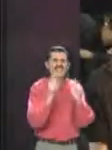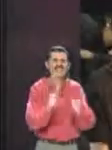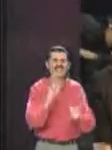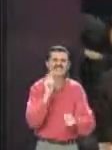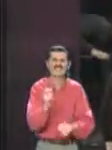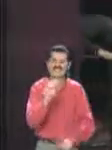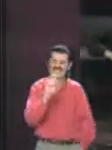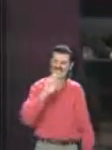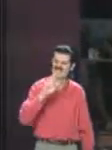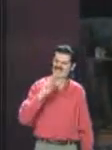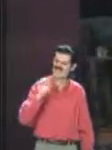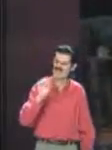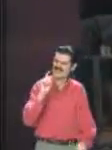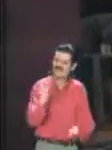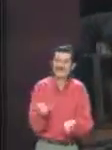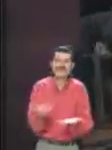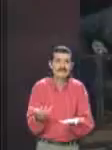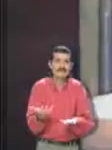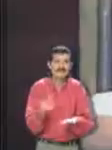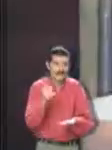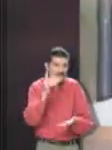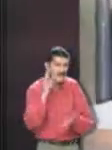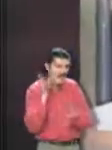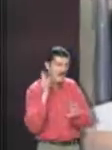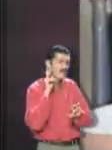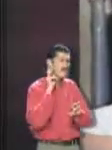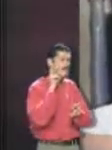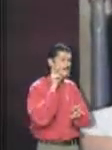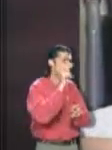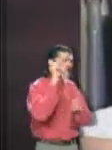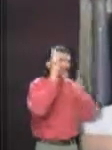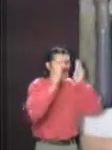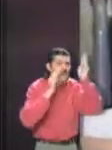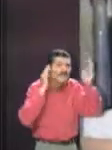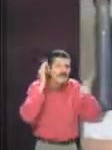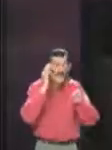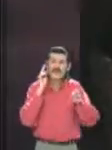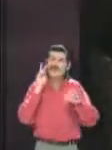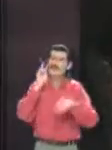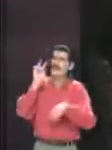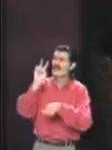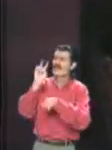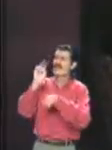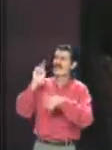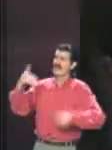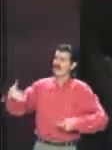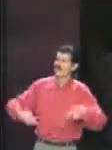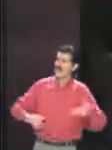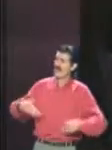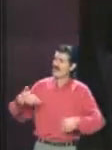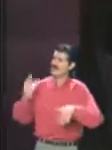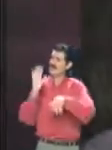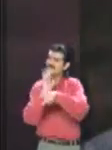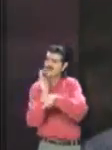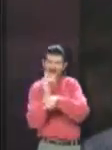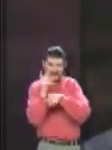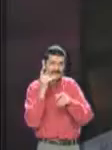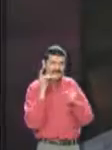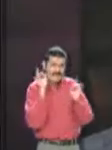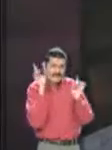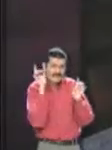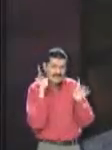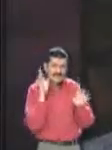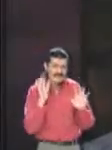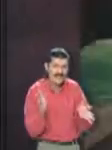¿Qué será el arte? ¿Qué es eso de arte? ¿Alguien ha ido a un museo? ¿Ha ido a un espectáculo, al teatro? ¿Al